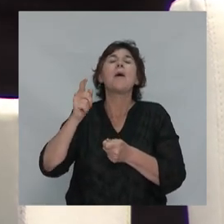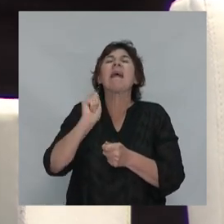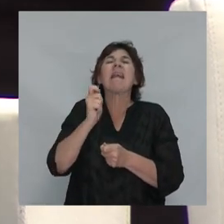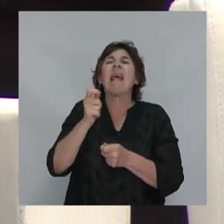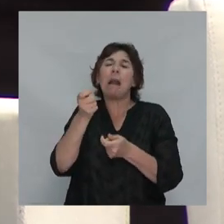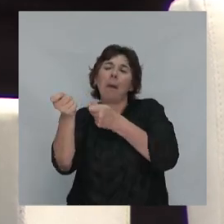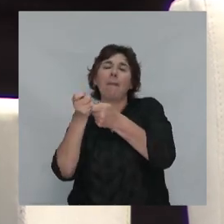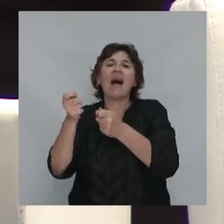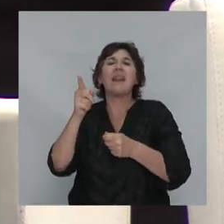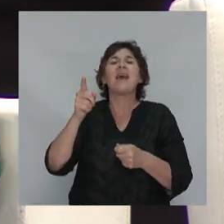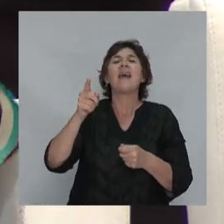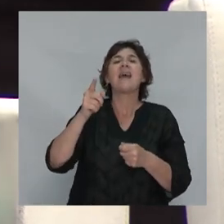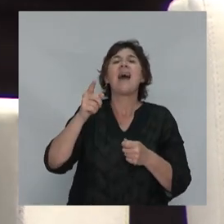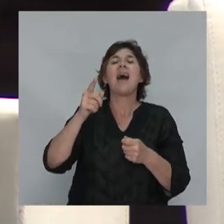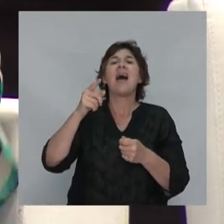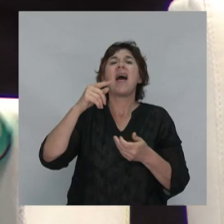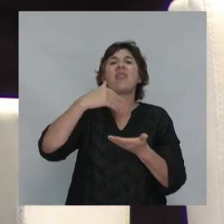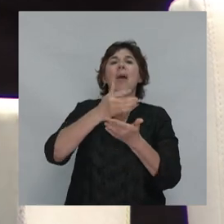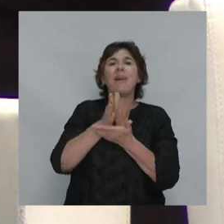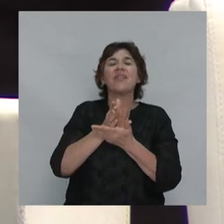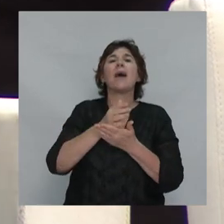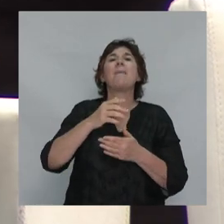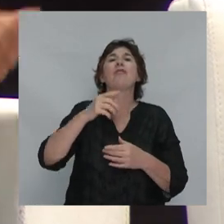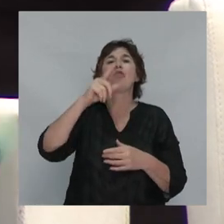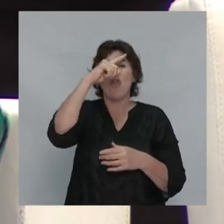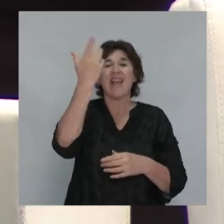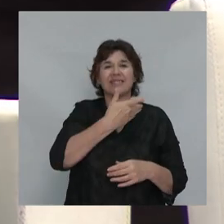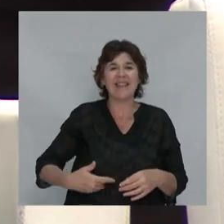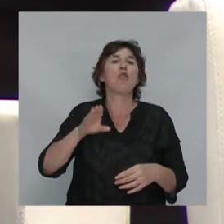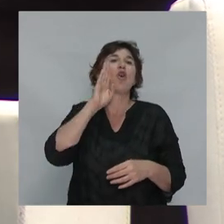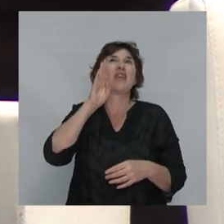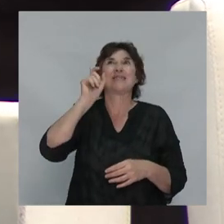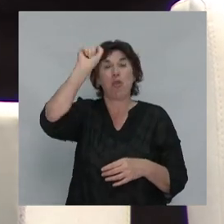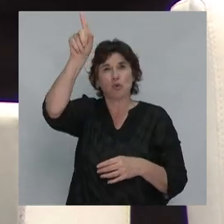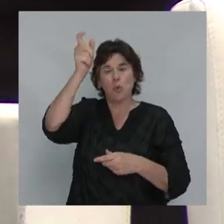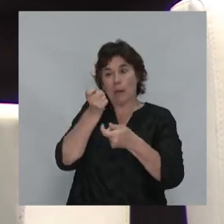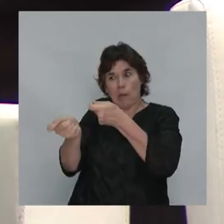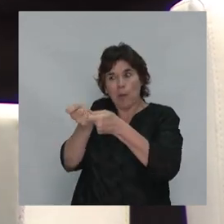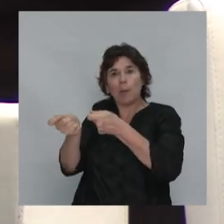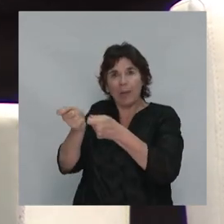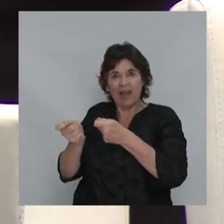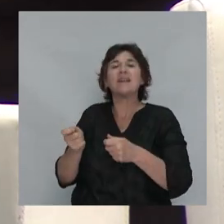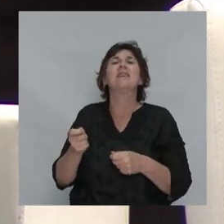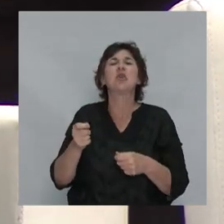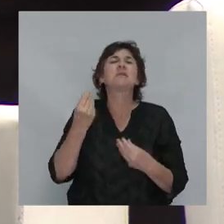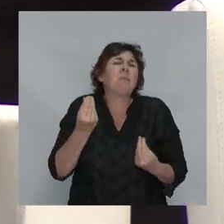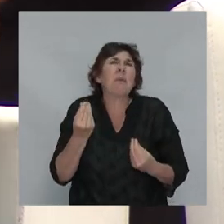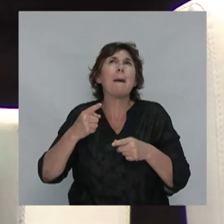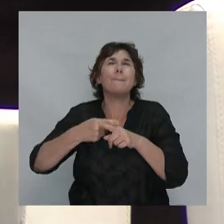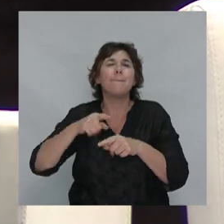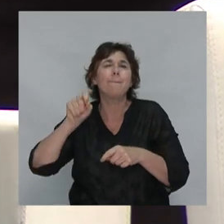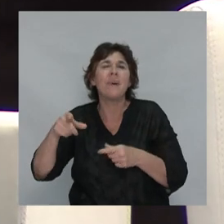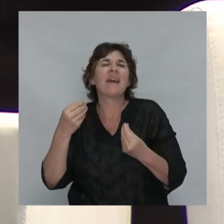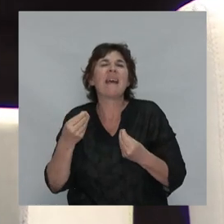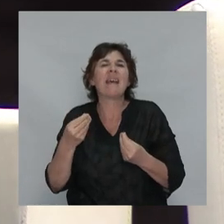de los Estados Unidos, lo que están generando una política que tiene que ver